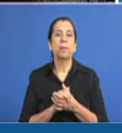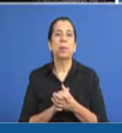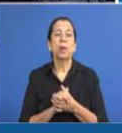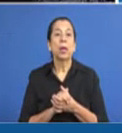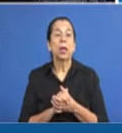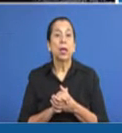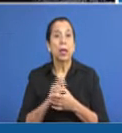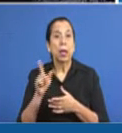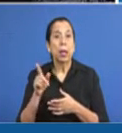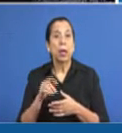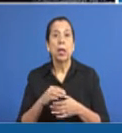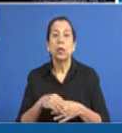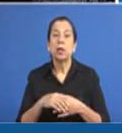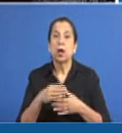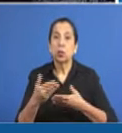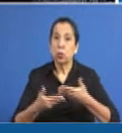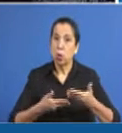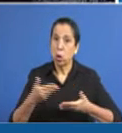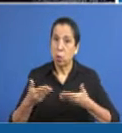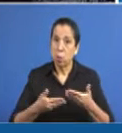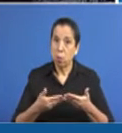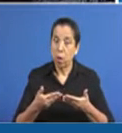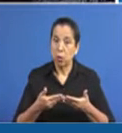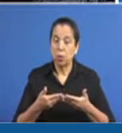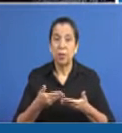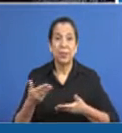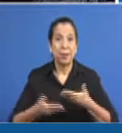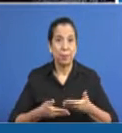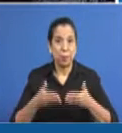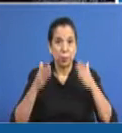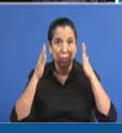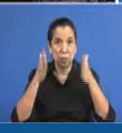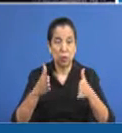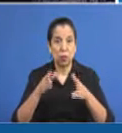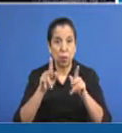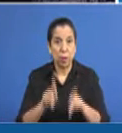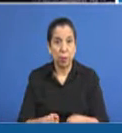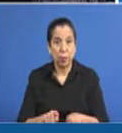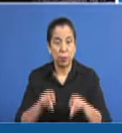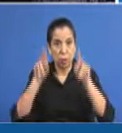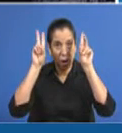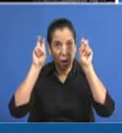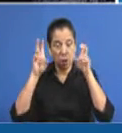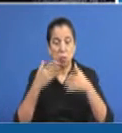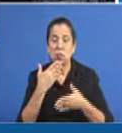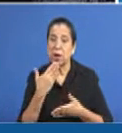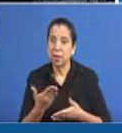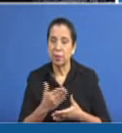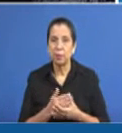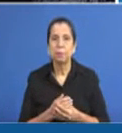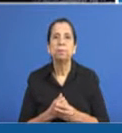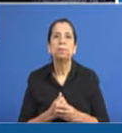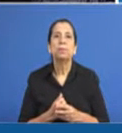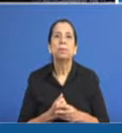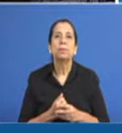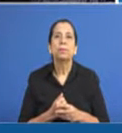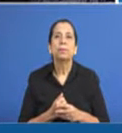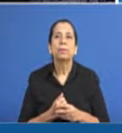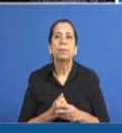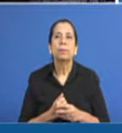ejecutiva del servicio al cliente de la Caja de Ahorros. Realmente interesante, gracias, Patricia.